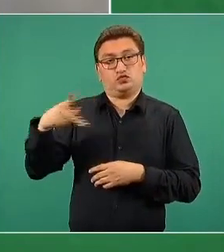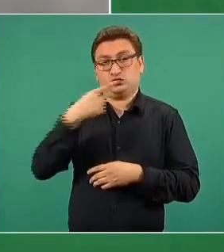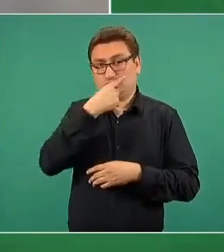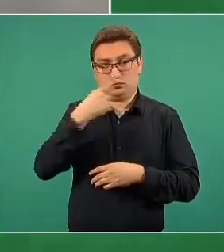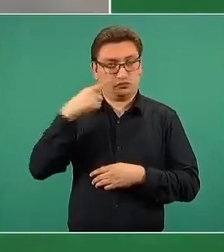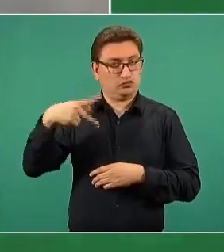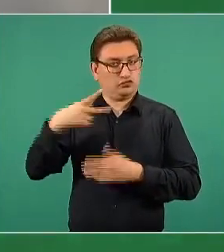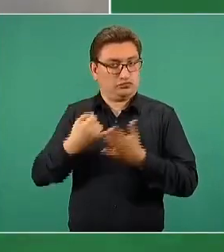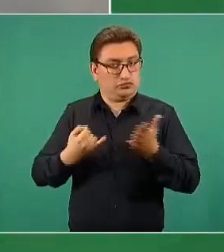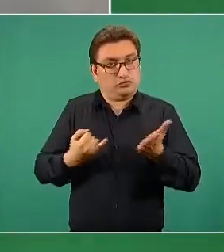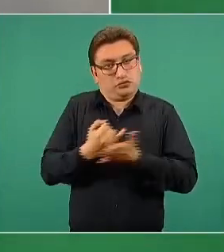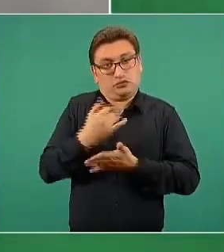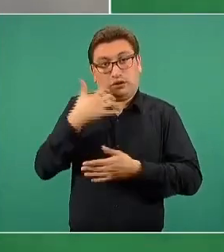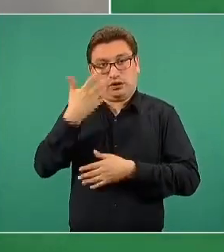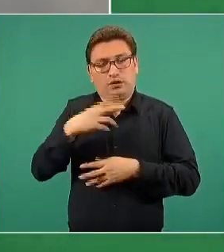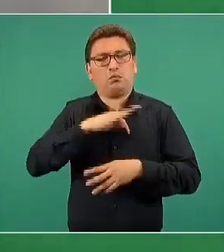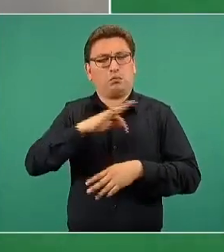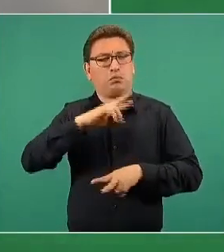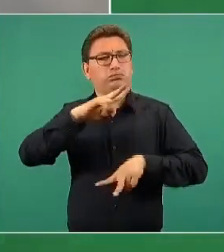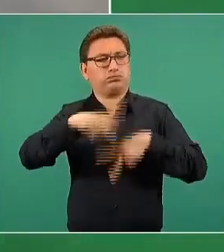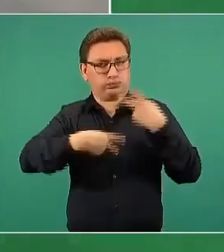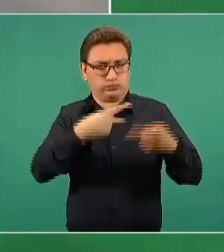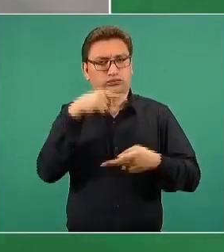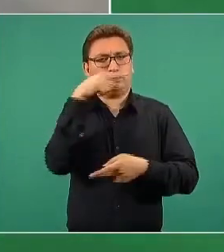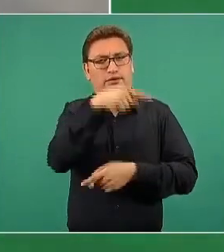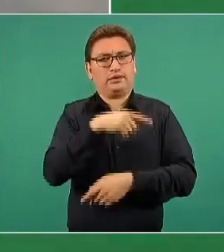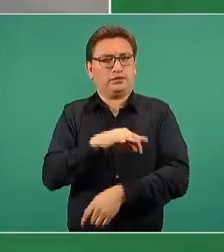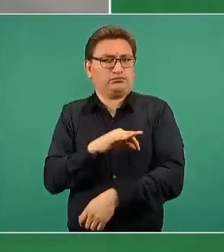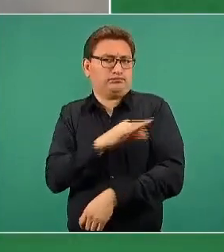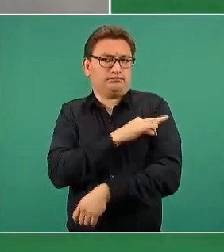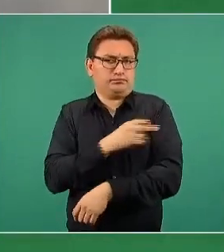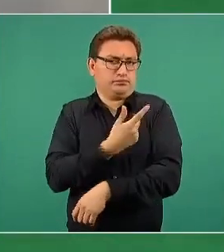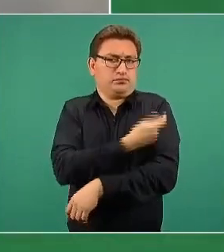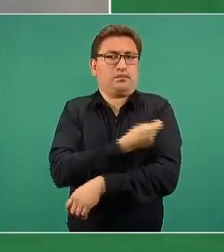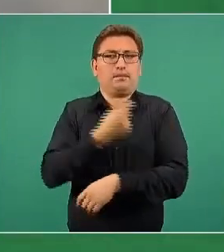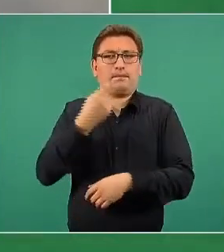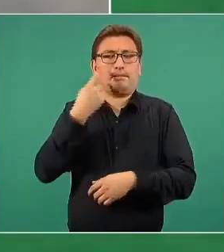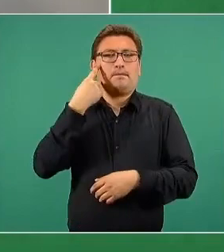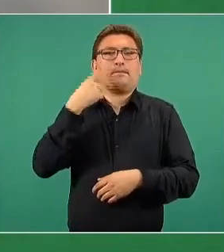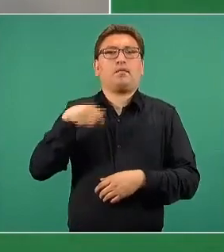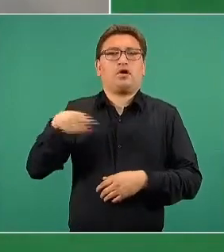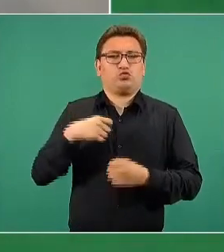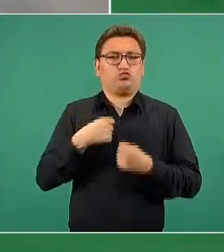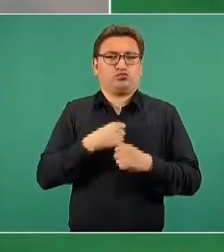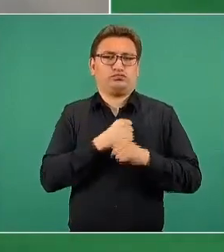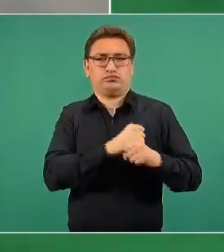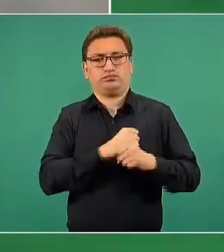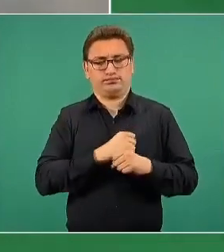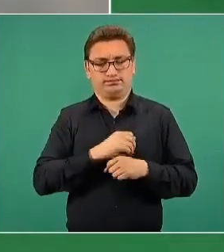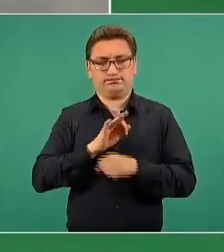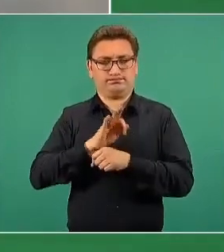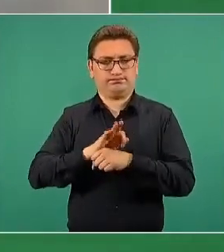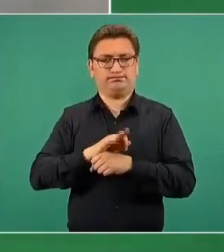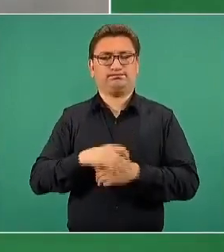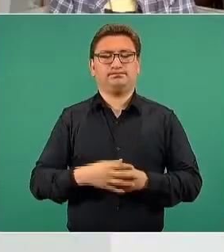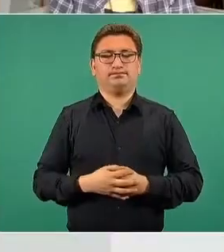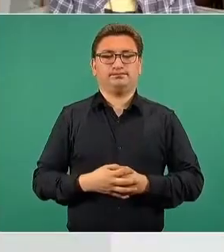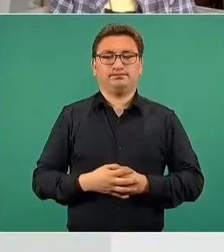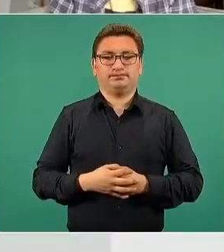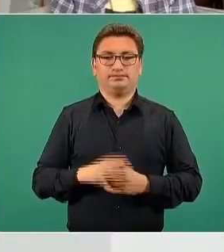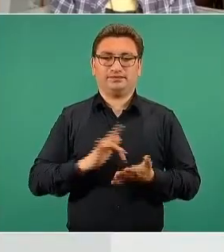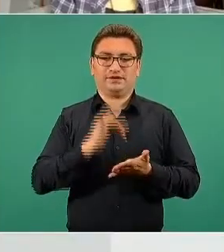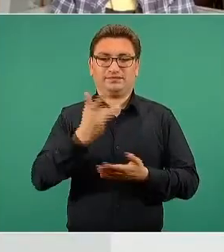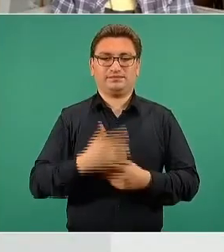decidan ir y aplicarse su vacuna para estar bien protegidas.